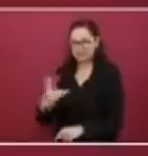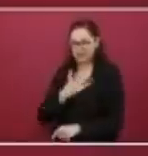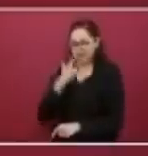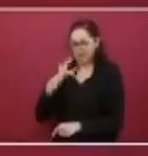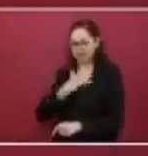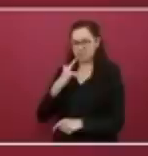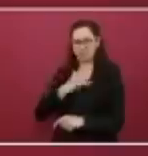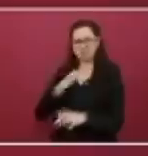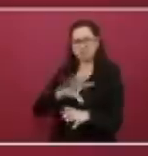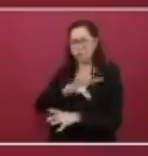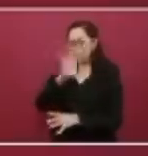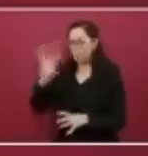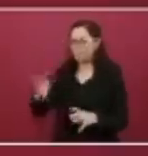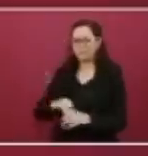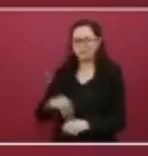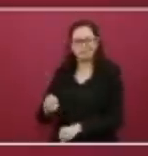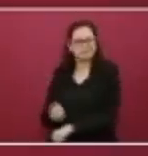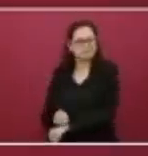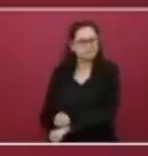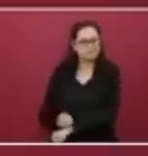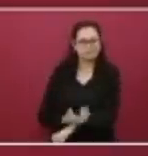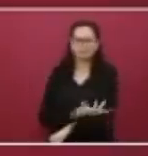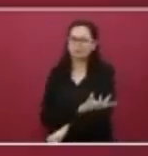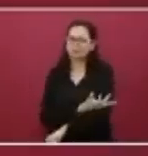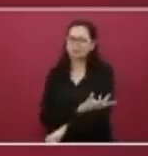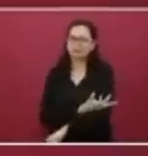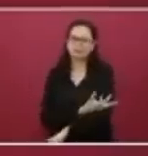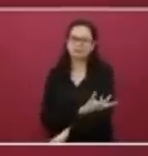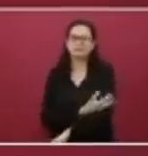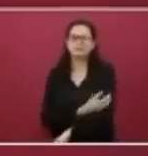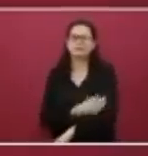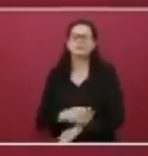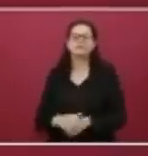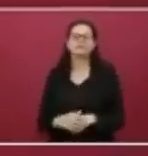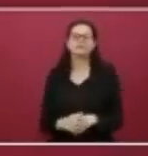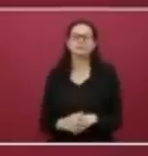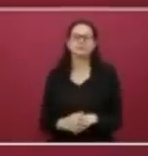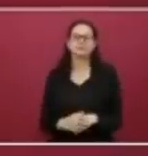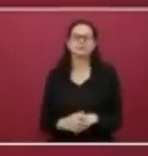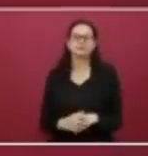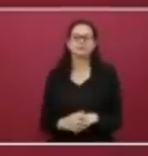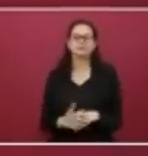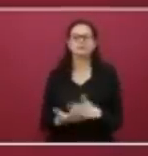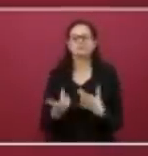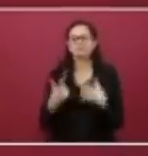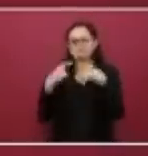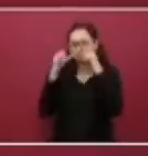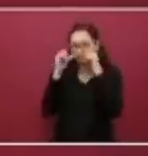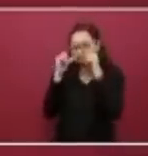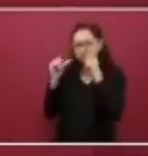en los encuentros ahí sé este escucha